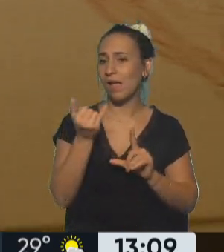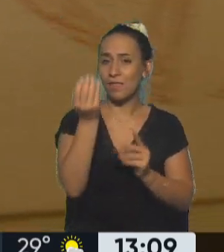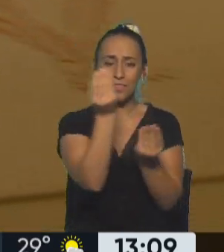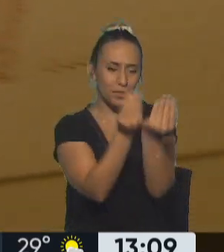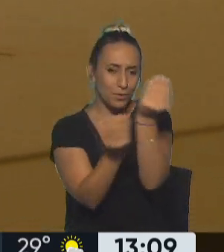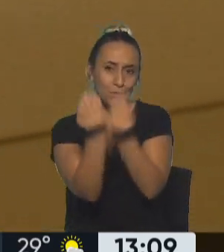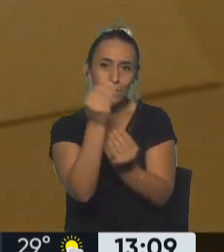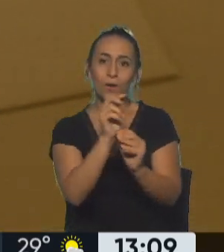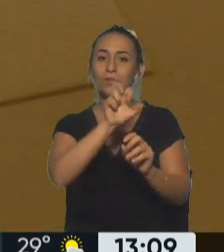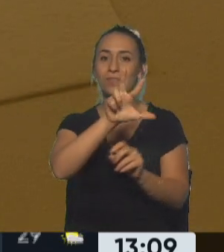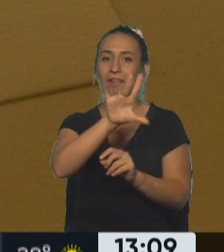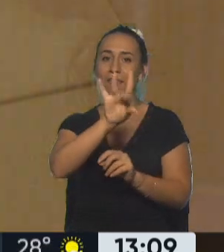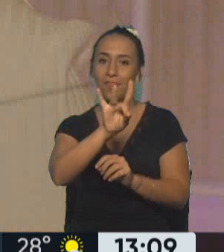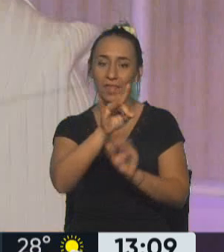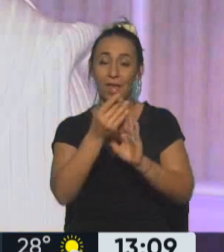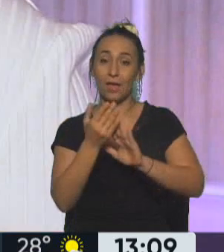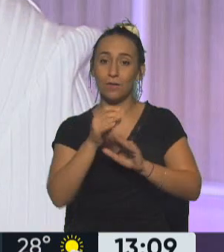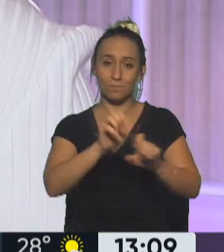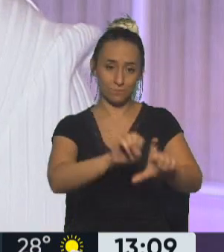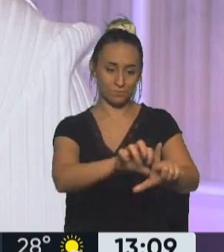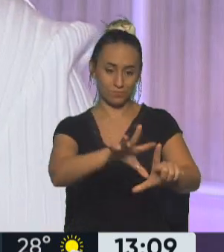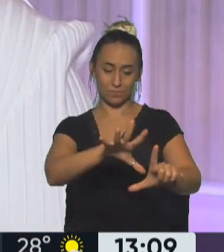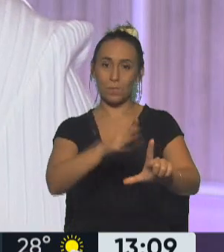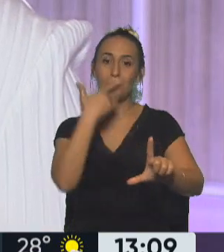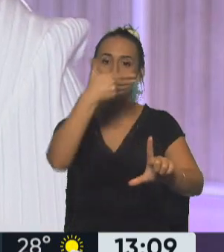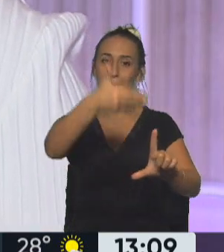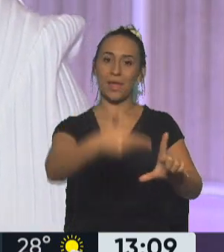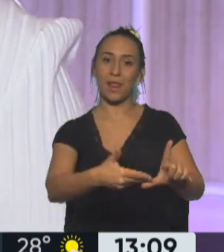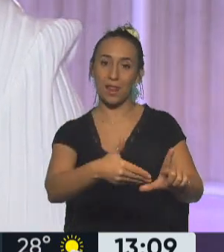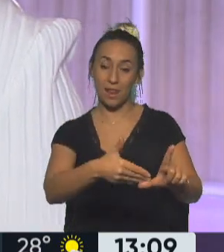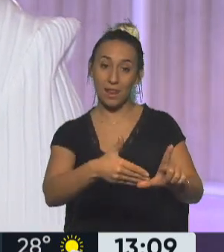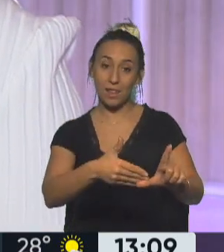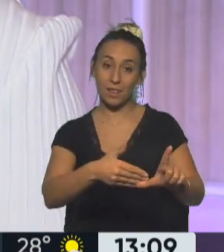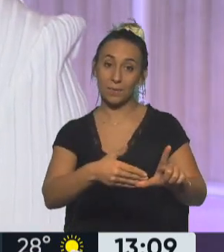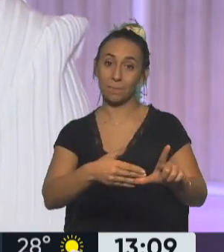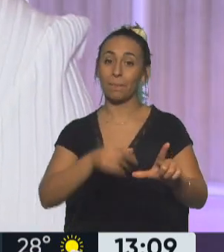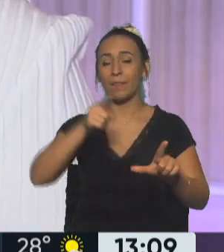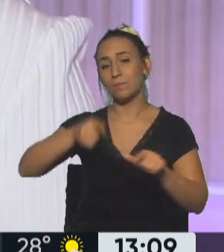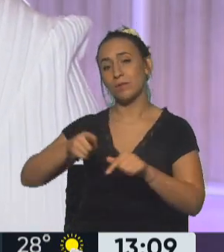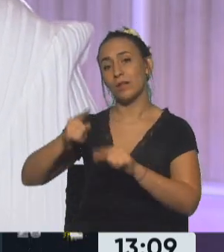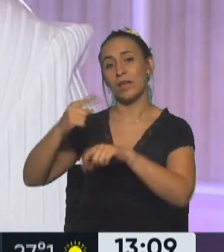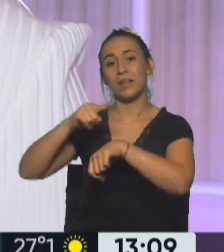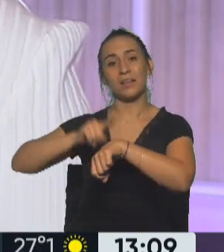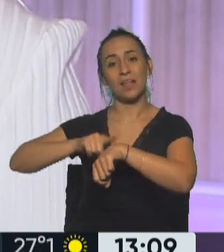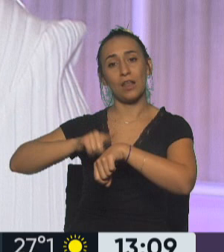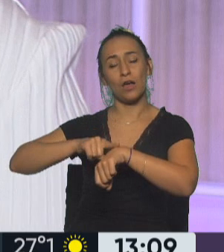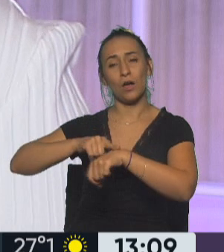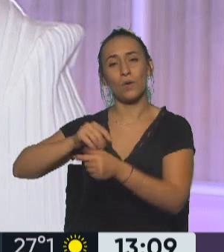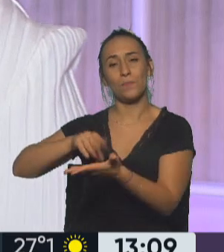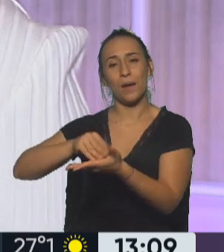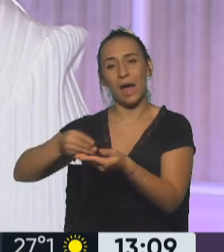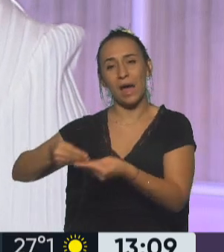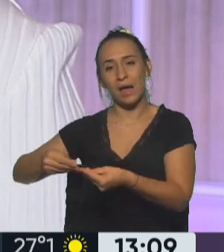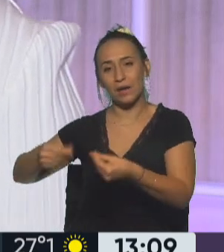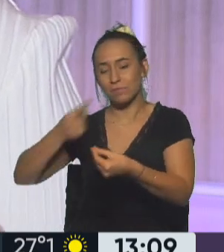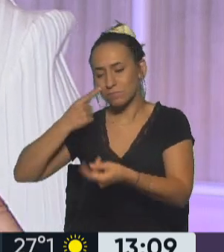en tres dimensiones, impresos sobre papel de dibujo, un reloj de barro que nos da la hora, la energía